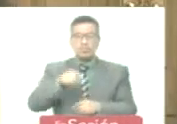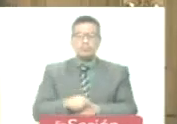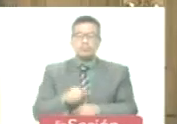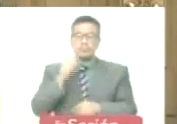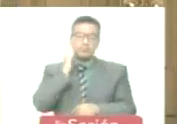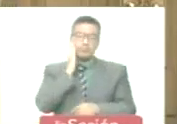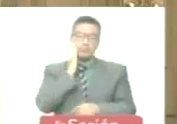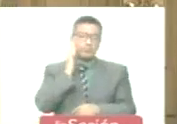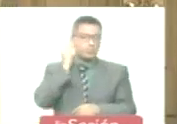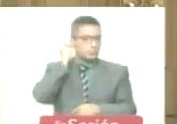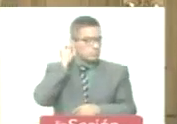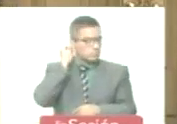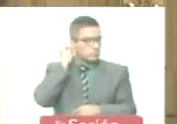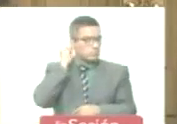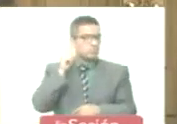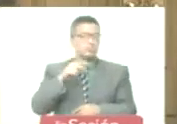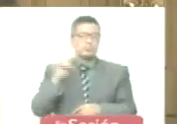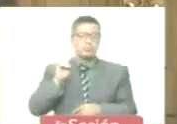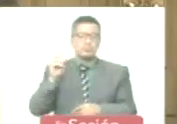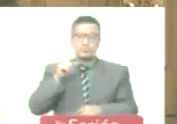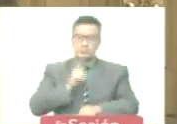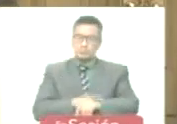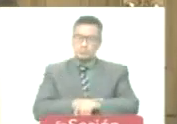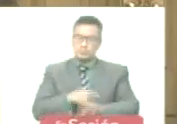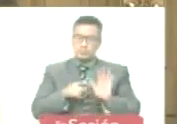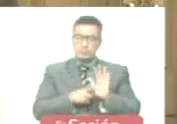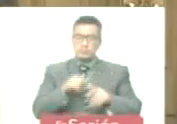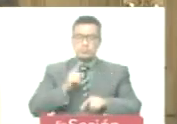mujeres venezolanas ante las circunstancias,